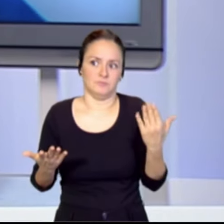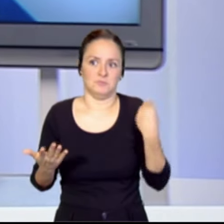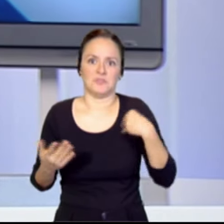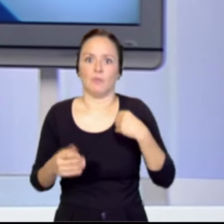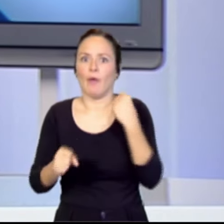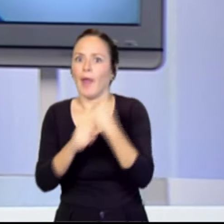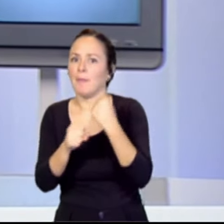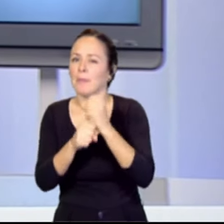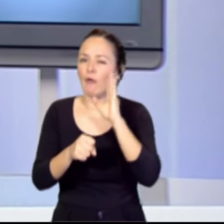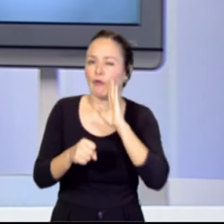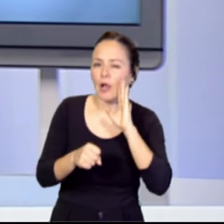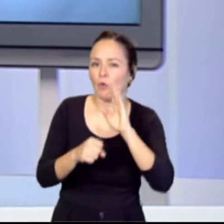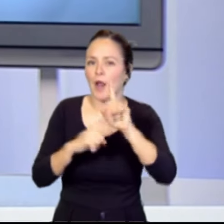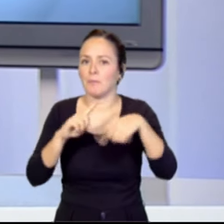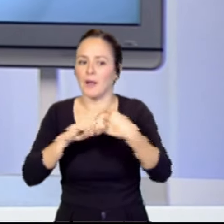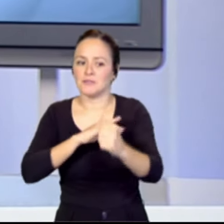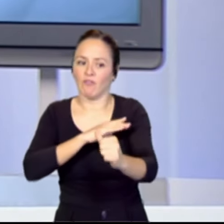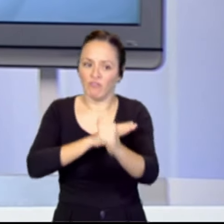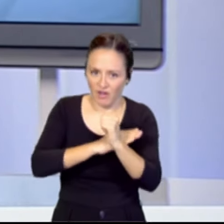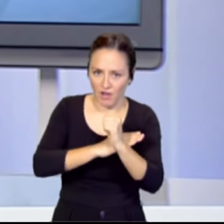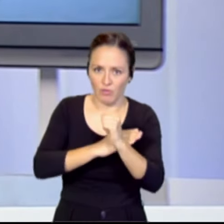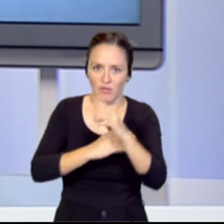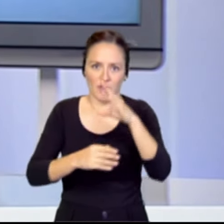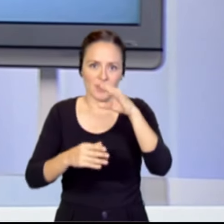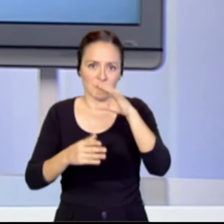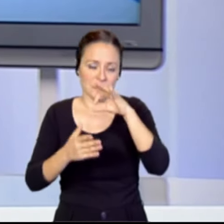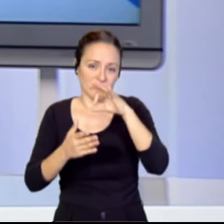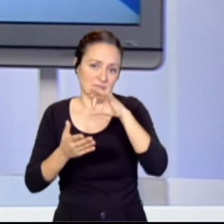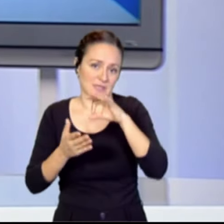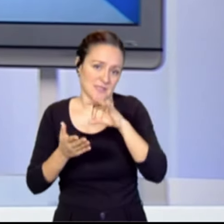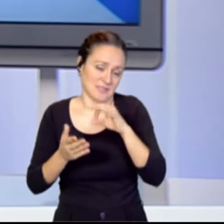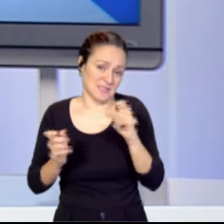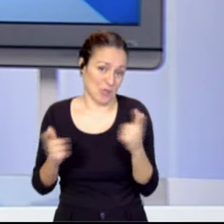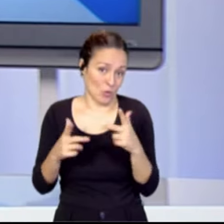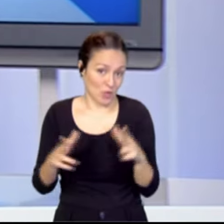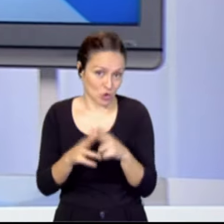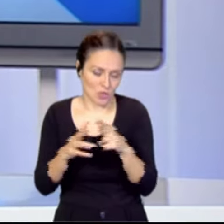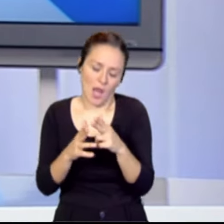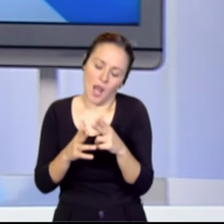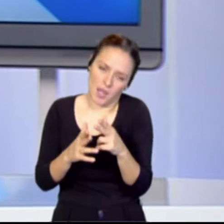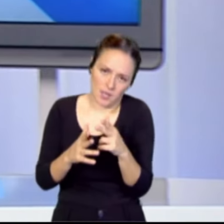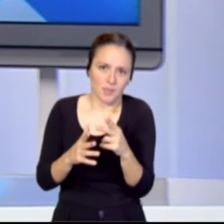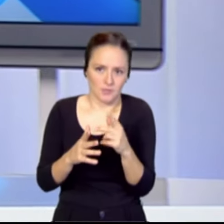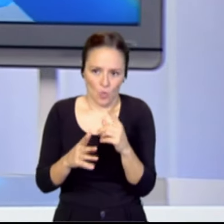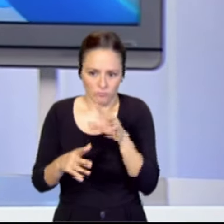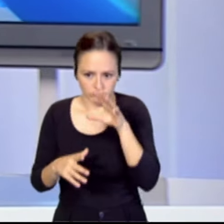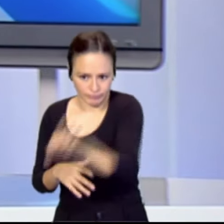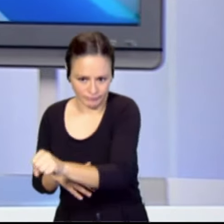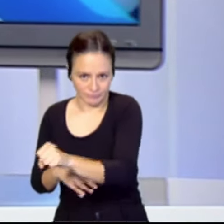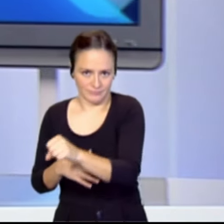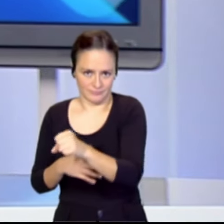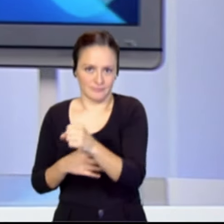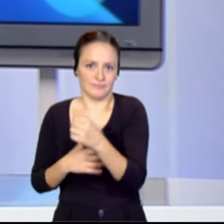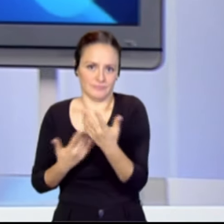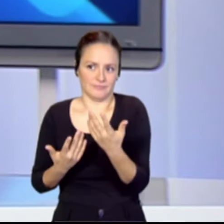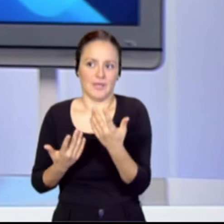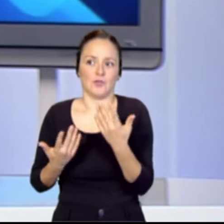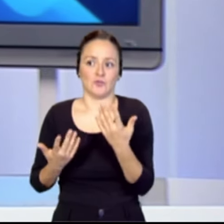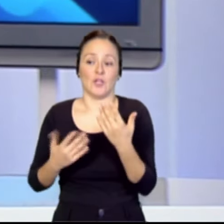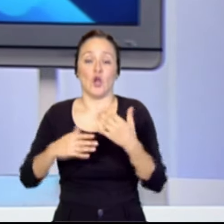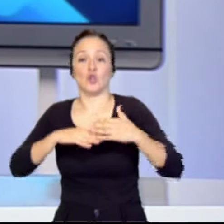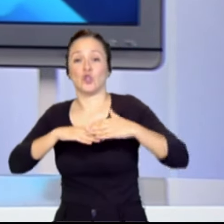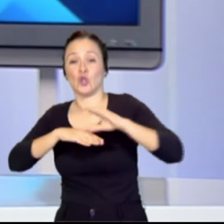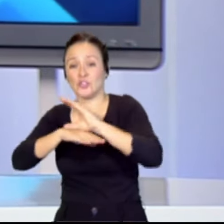irregular y el fraude a la segur social objetivo que comparte lógicamente el gobierno de Canarias y la consejería de turismo y empleo